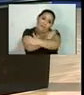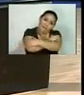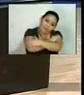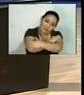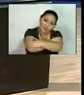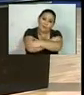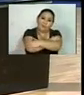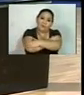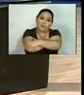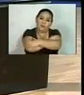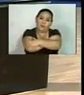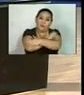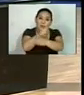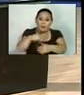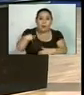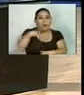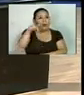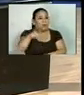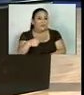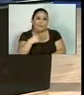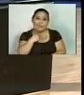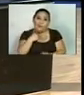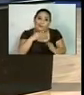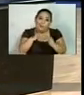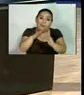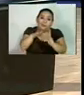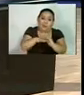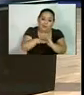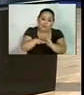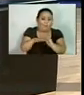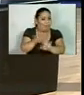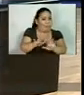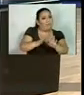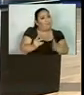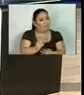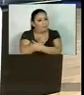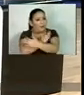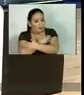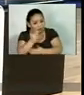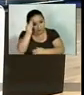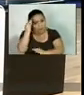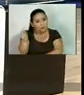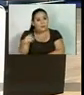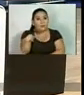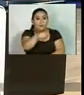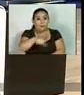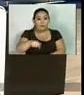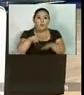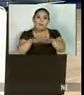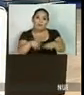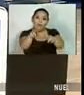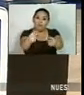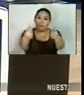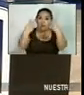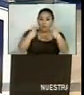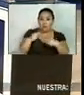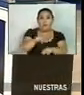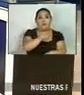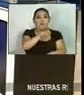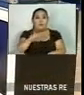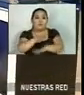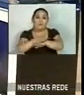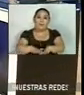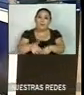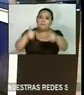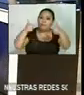definitivamente que hay una situación que no está en cuarentena y es nuestro cariño y nuestro amor hacia ellas gracias por su sintonía que tengan un buen fin de semana un buen